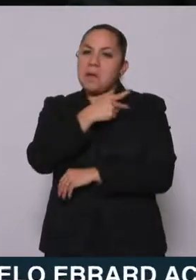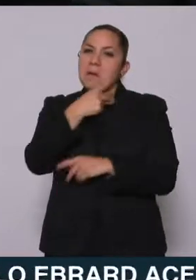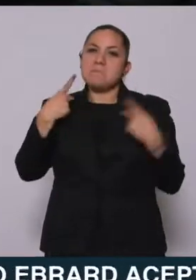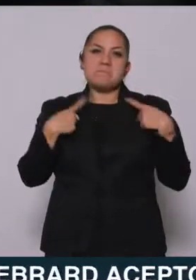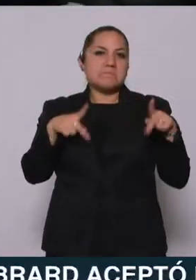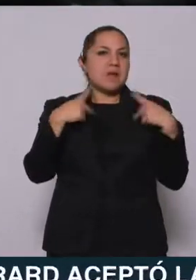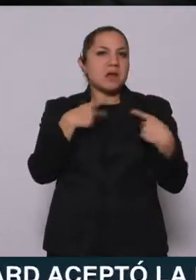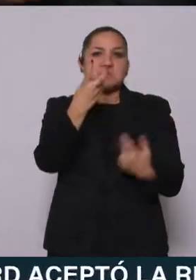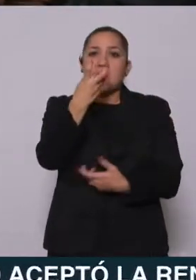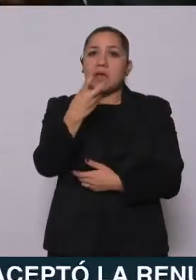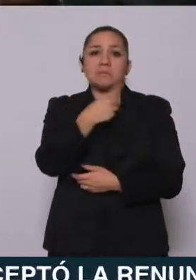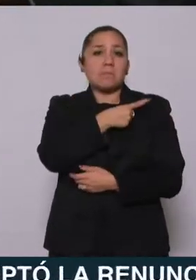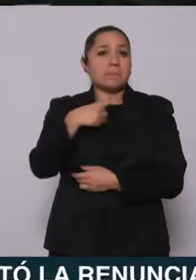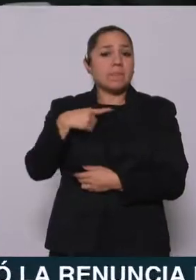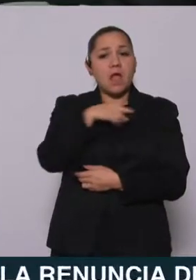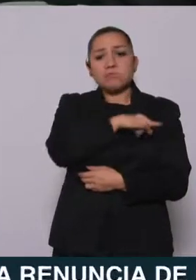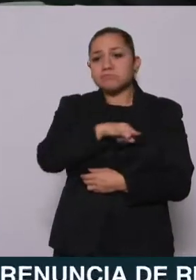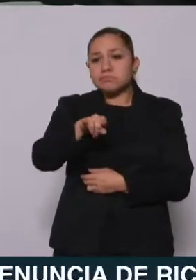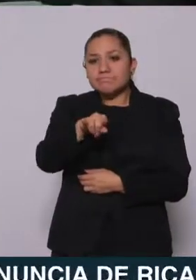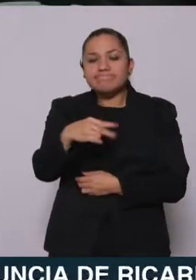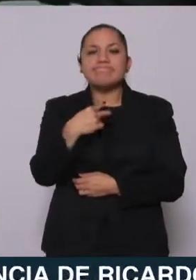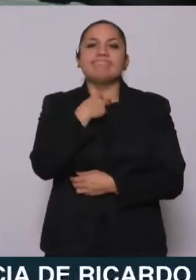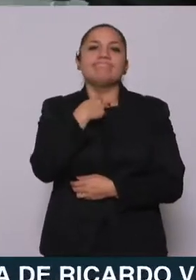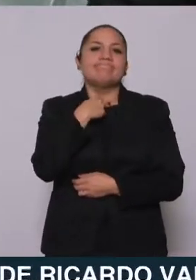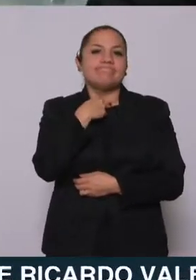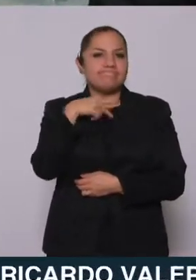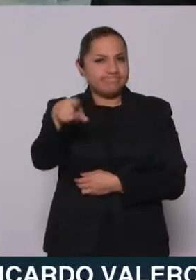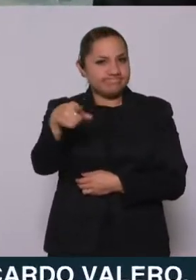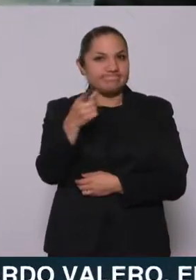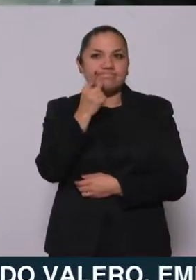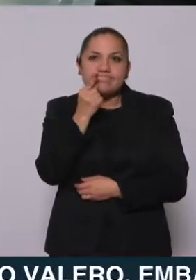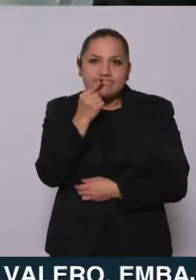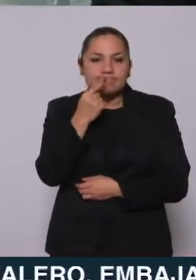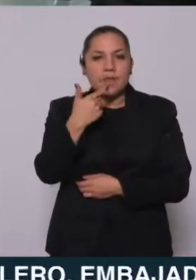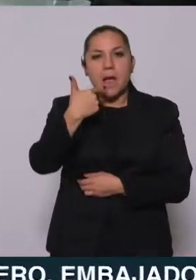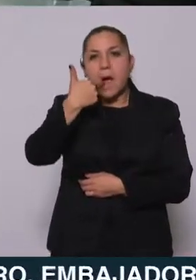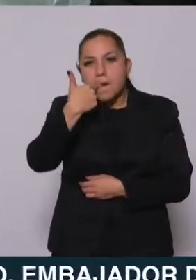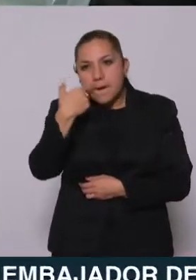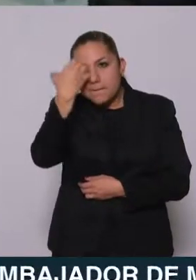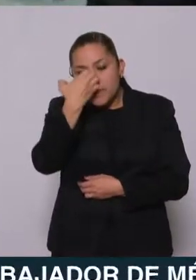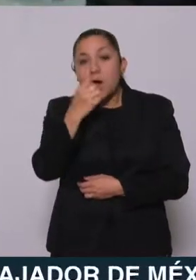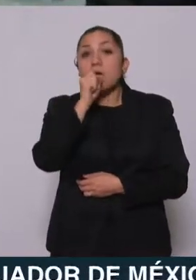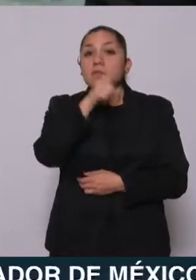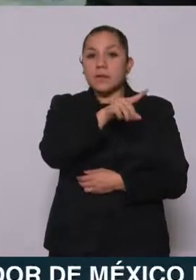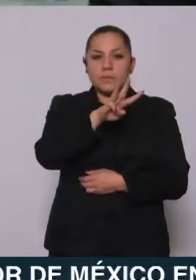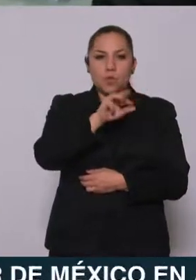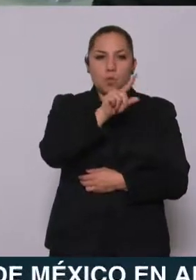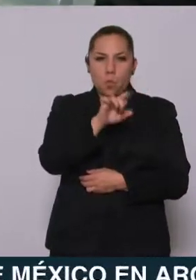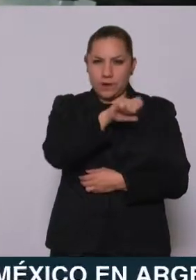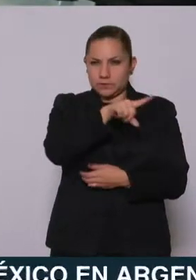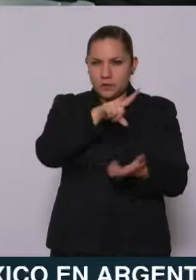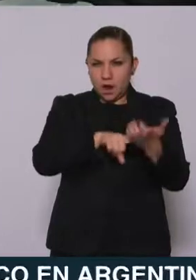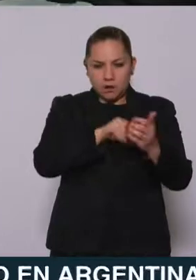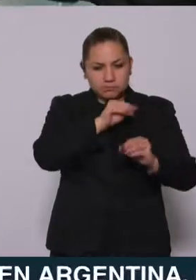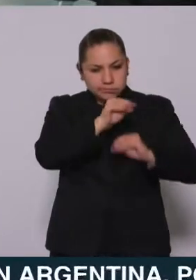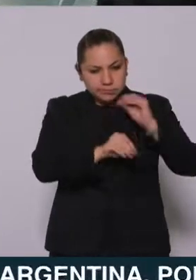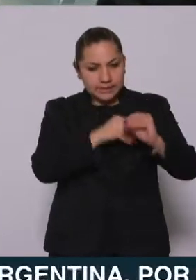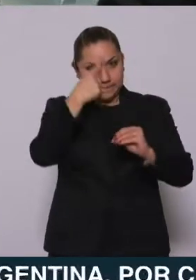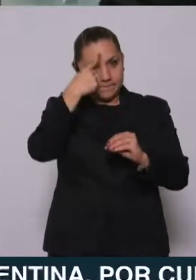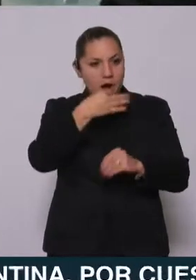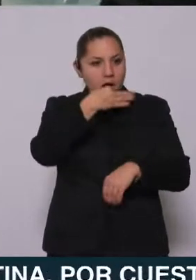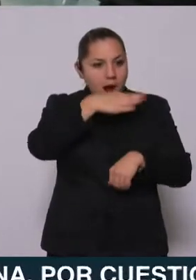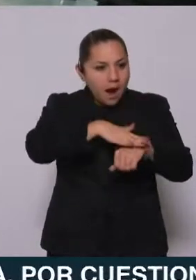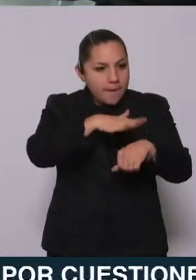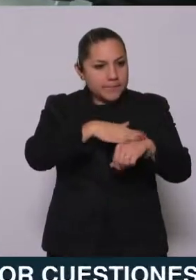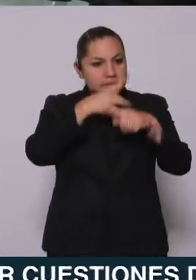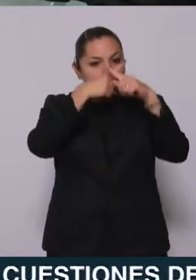aplicaciones como Waze, aplicaciones de tránsito que también ya se sumaron y evitan compartir dónde están los puntos de alcoholímetro, eso ha hecho que la